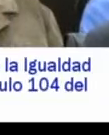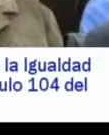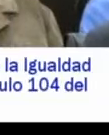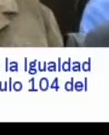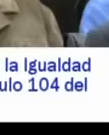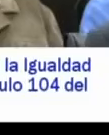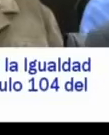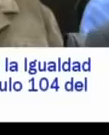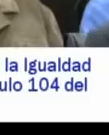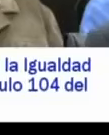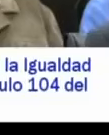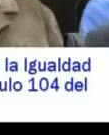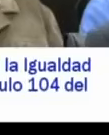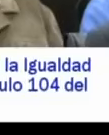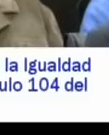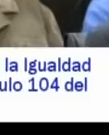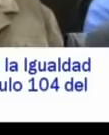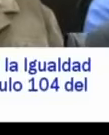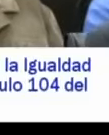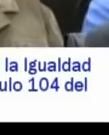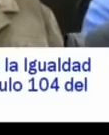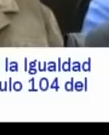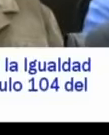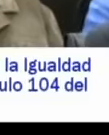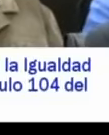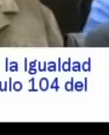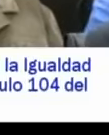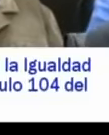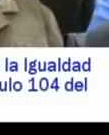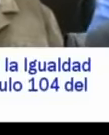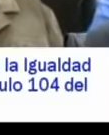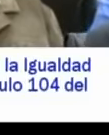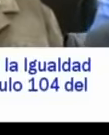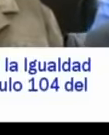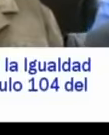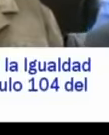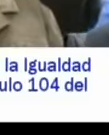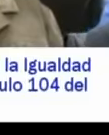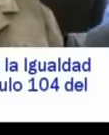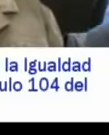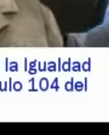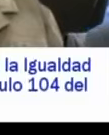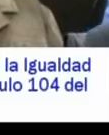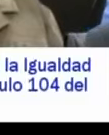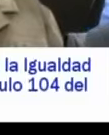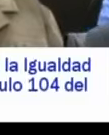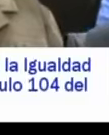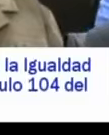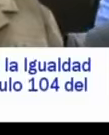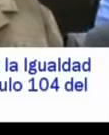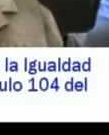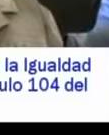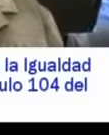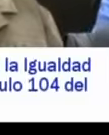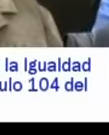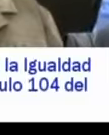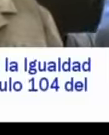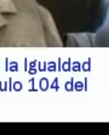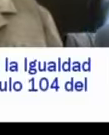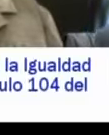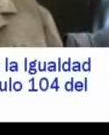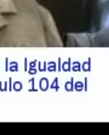de igualdad, vamos a acompañar a que todas las mujeres se desarrollen en los sectores donde hagan